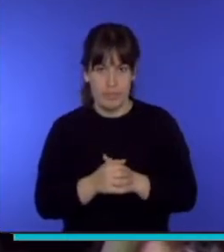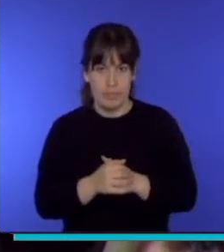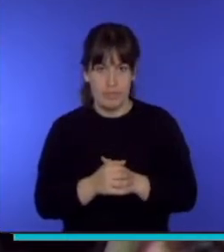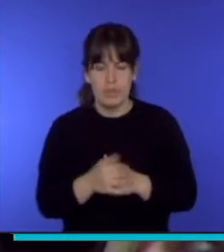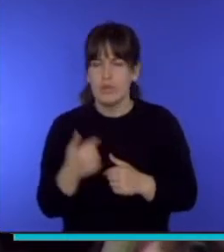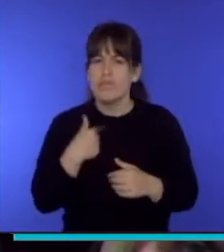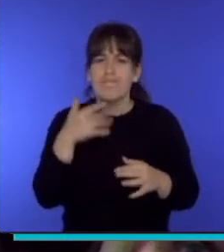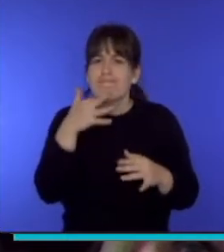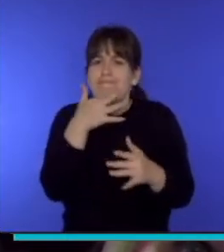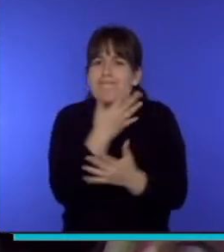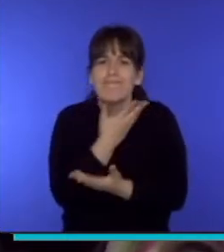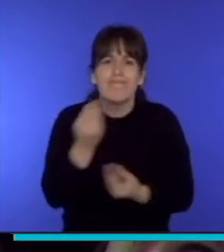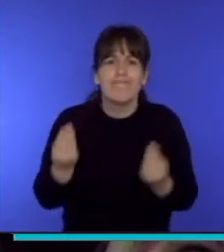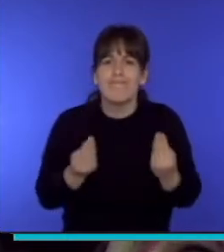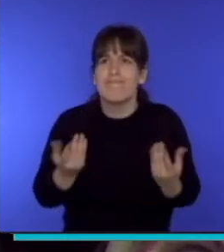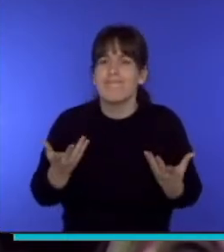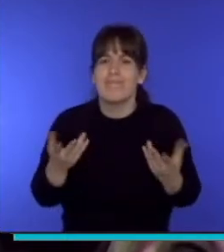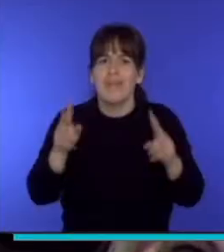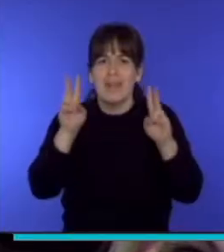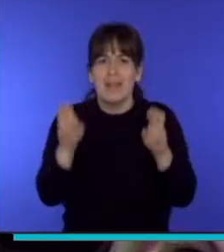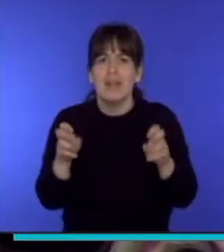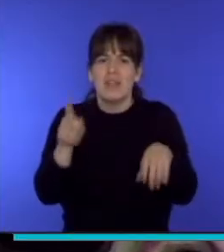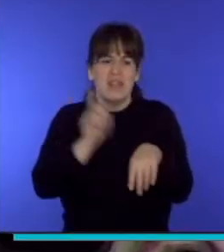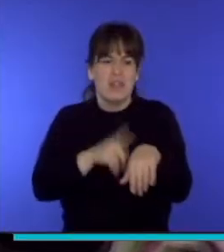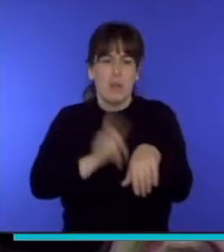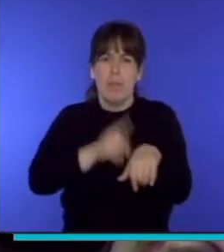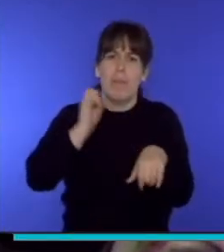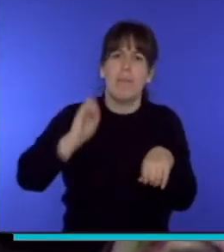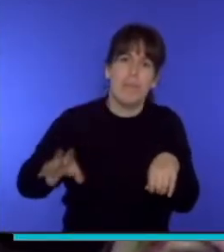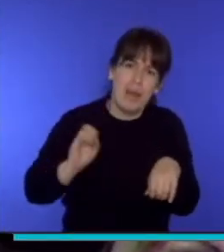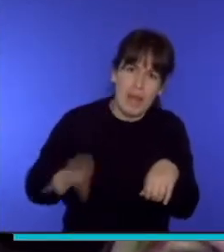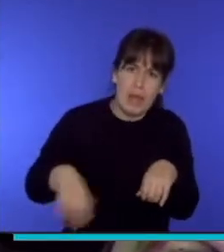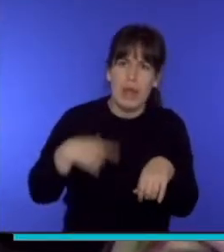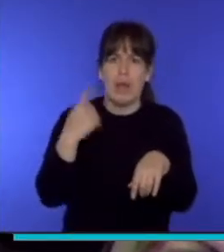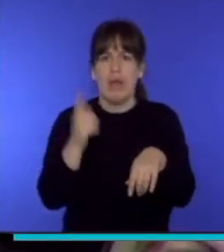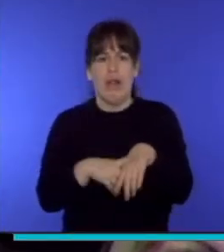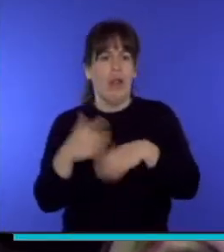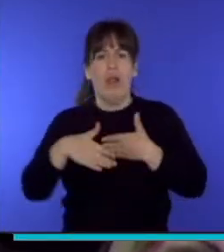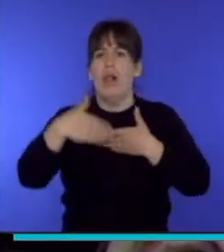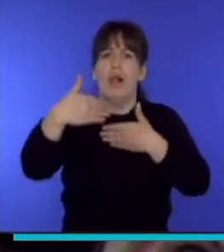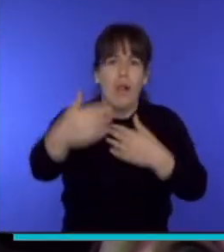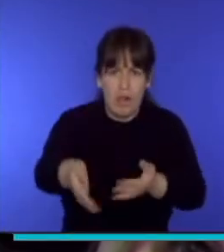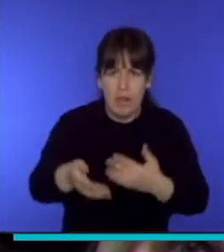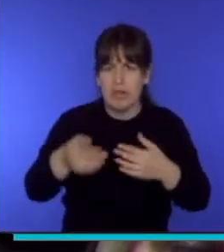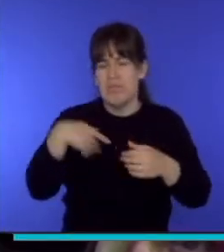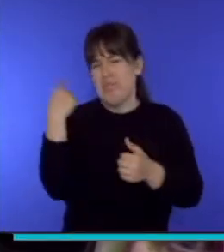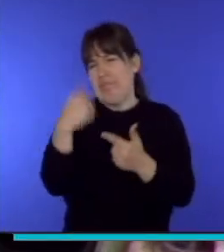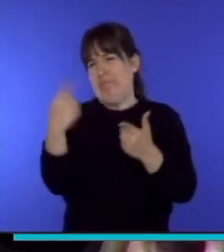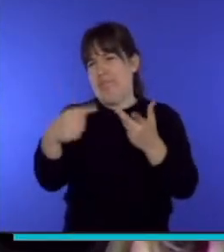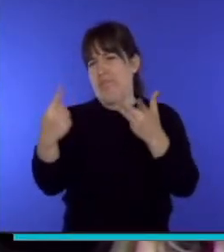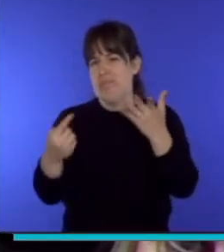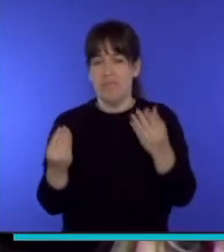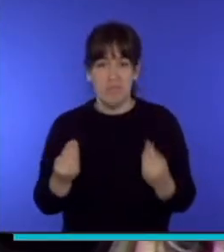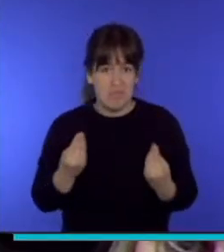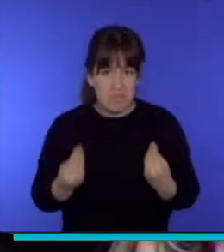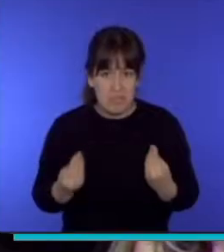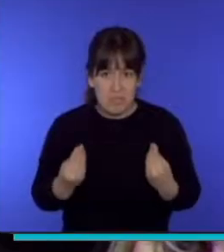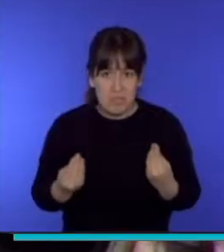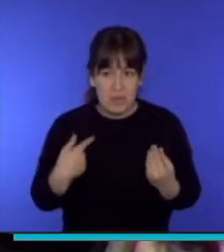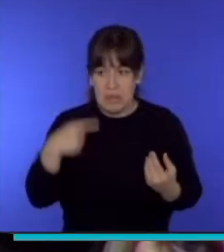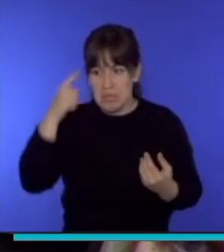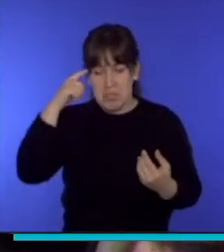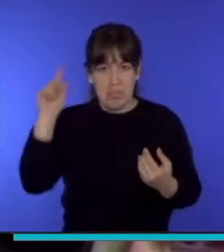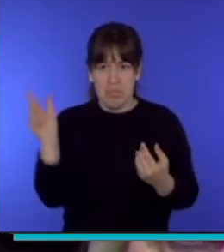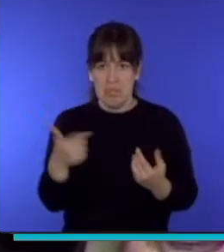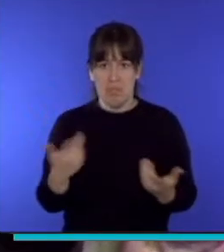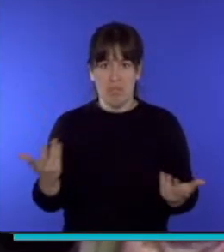Yo no entiendo cómo podemos hablar de pérdida de tiempo, de dispendio temporal y de un montón de cuestiones que son increíbles.